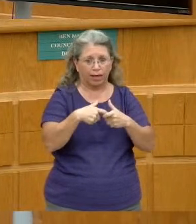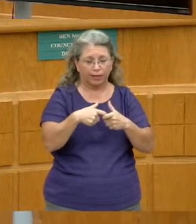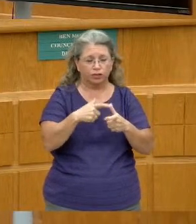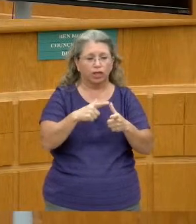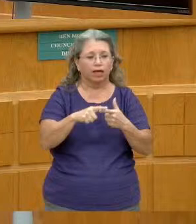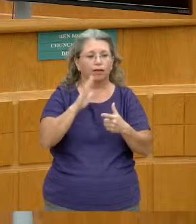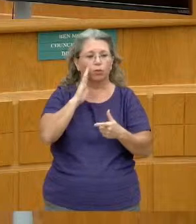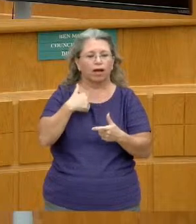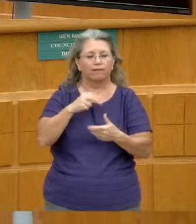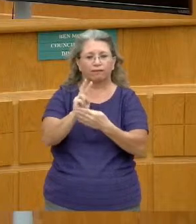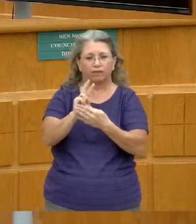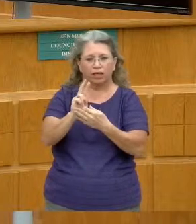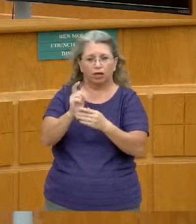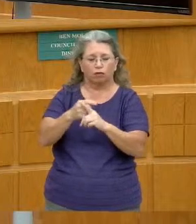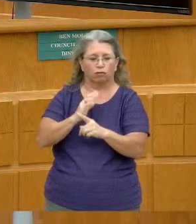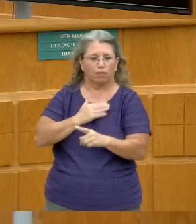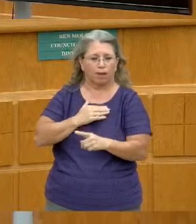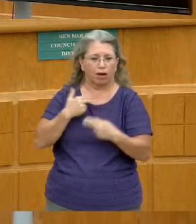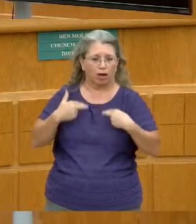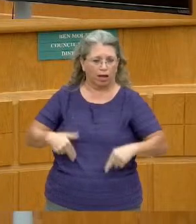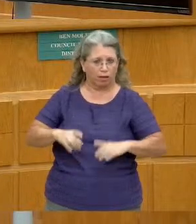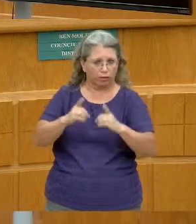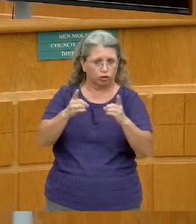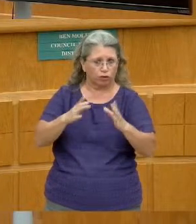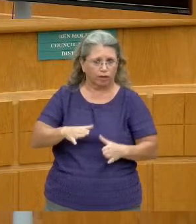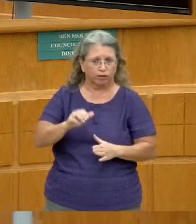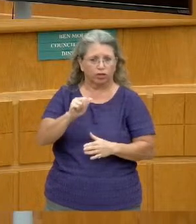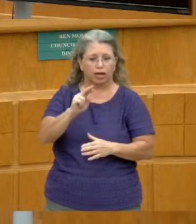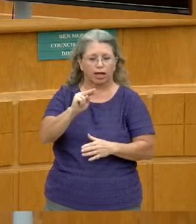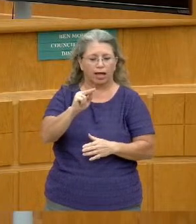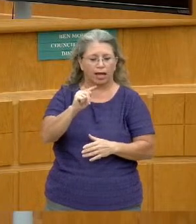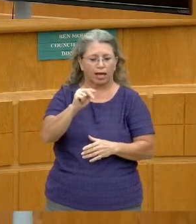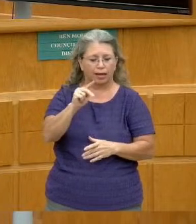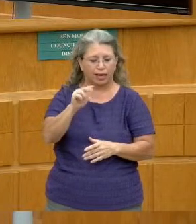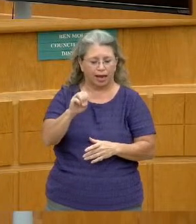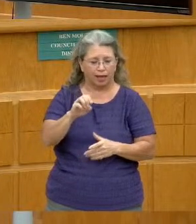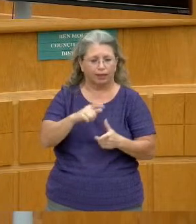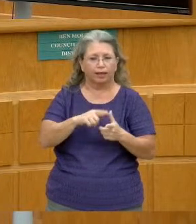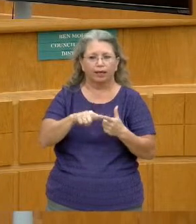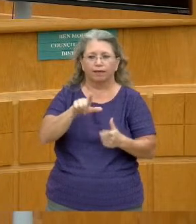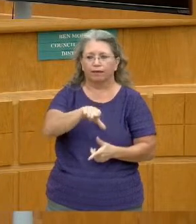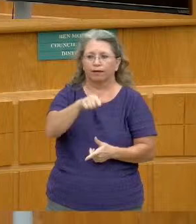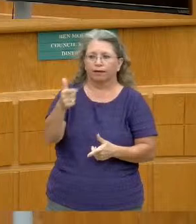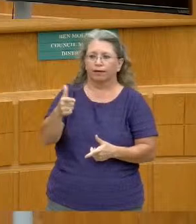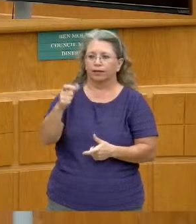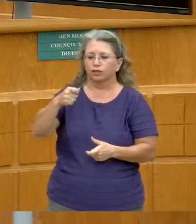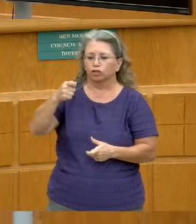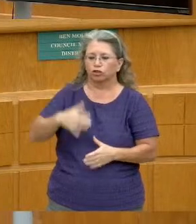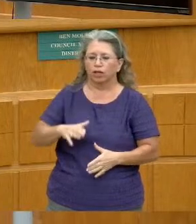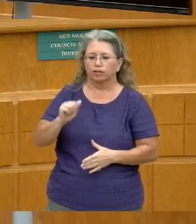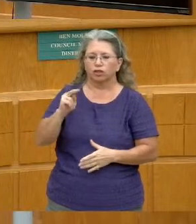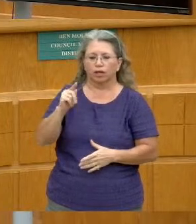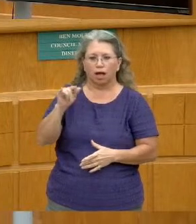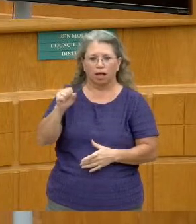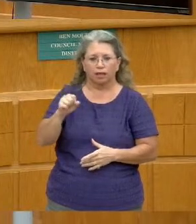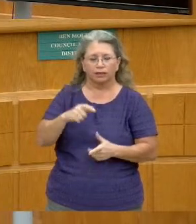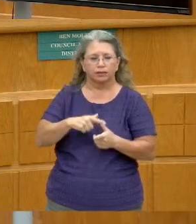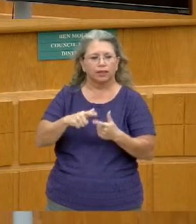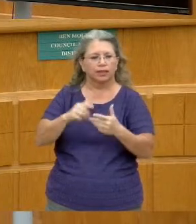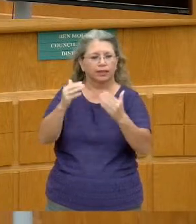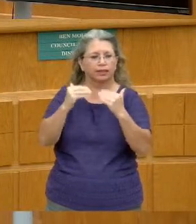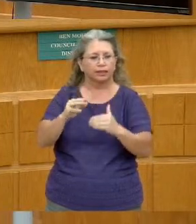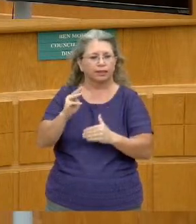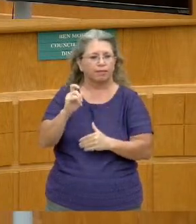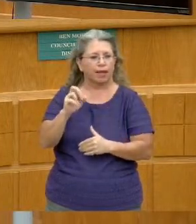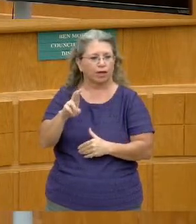our Public Health Director, Annette Rodriguez, and then we'll be followed by Nueces County Judge Barbara Canales and Mayor Joe McComb. Thank you.